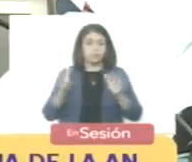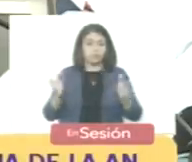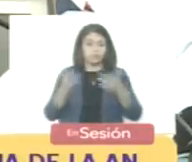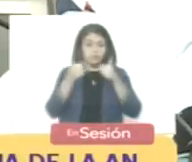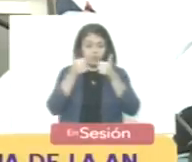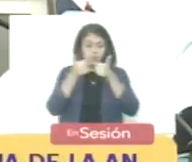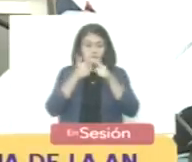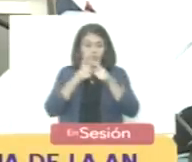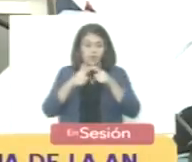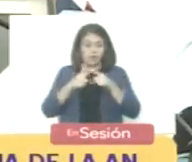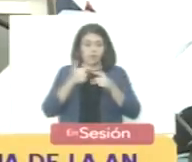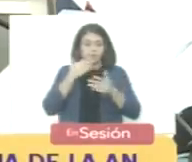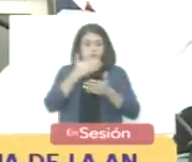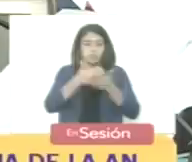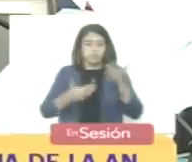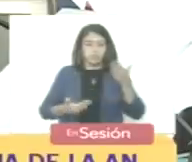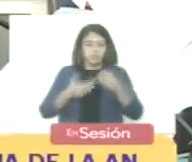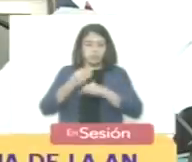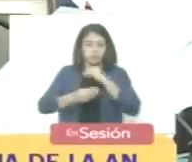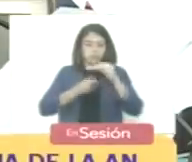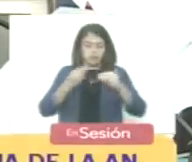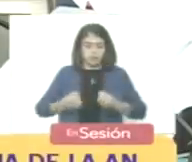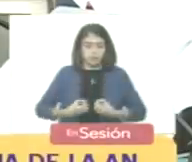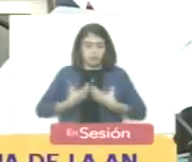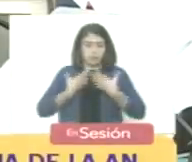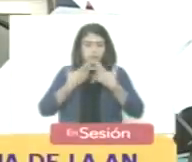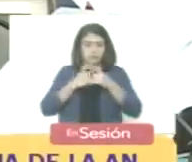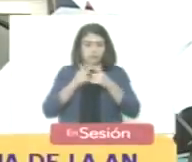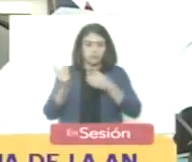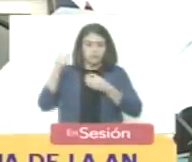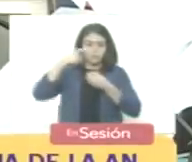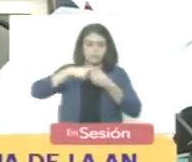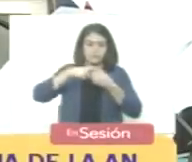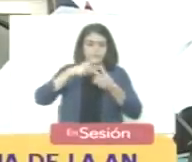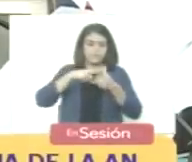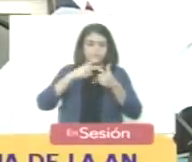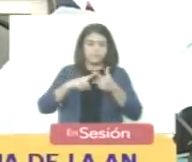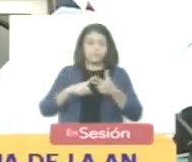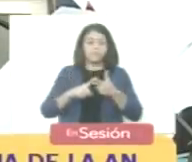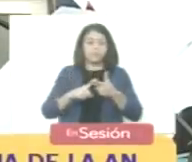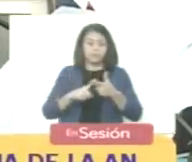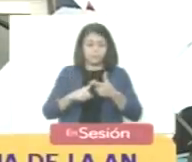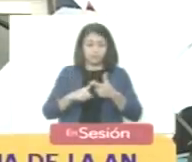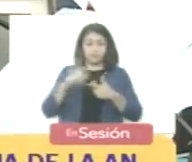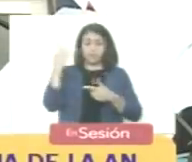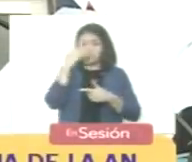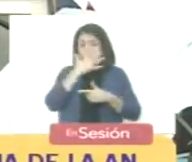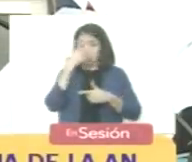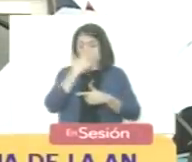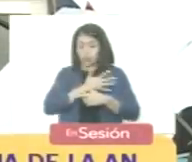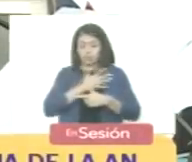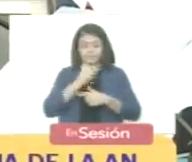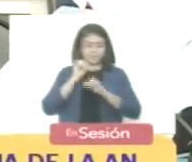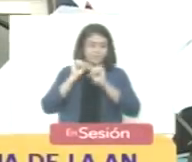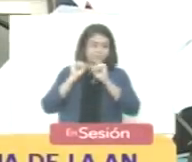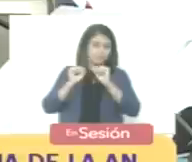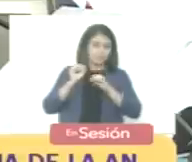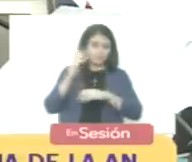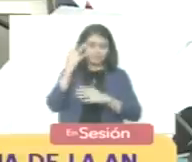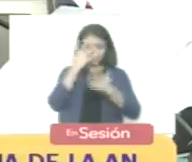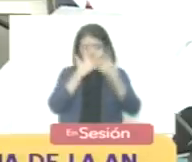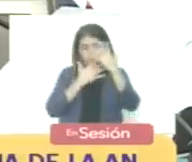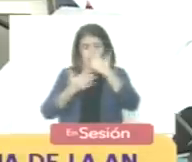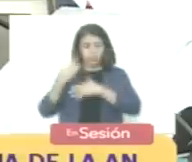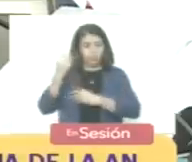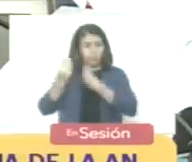proactiva, propositiva, motivadora e incluyente. Y ante la duda, recelo e incertidumbre